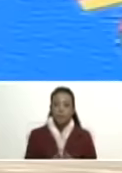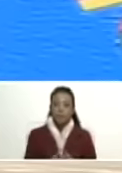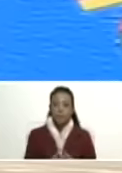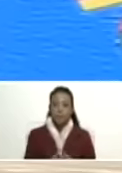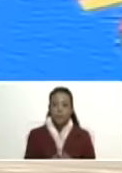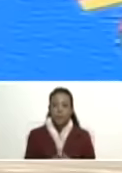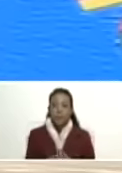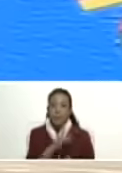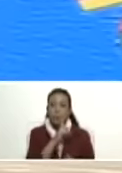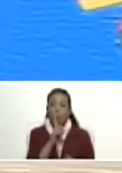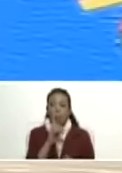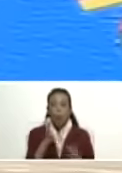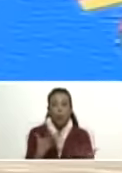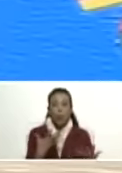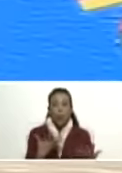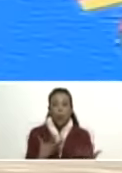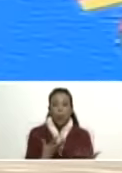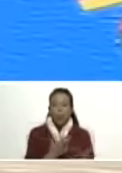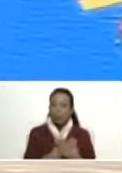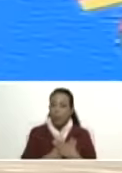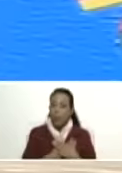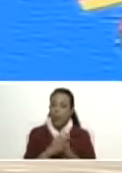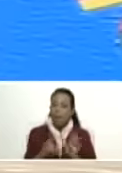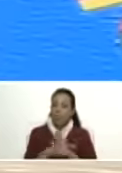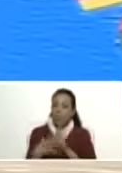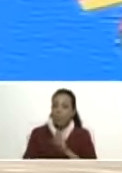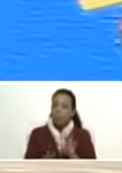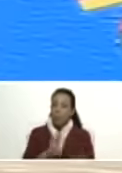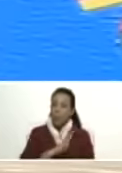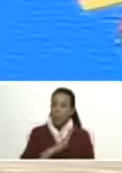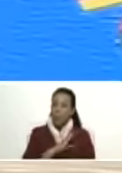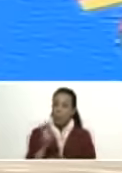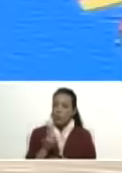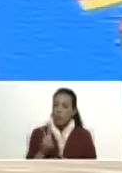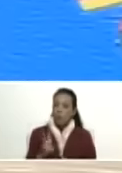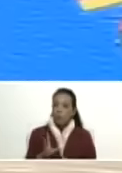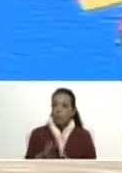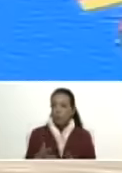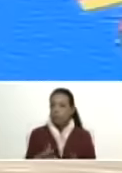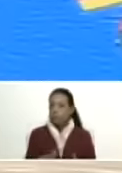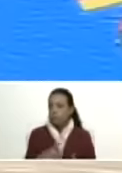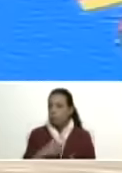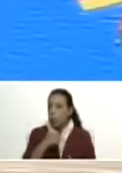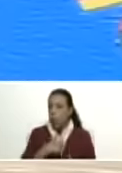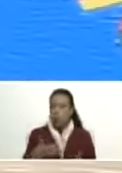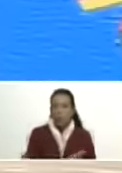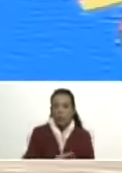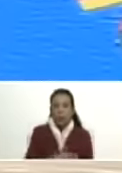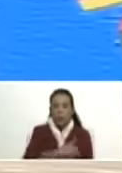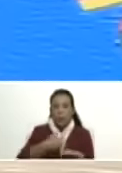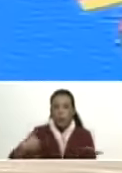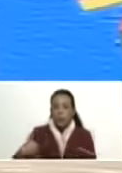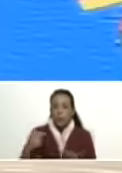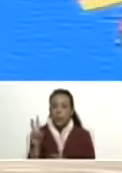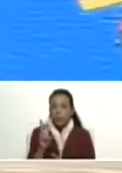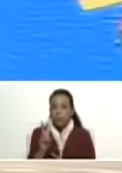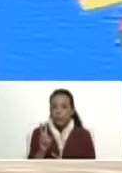que la llevamos por dentro, el amor por lo nuestro, la indignación por el saqueo de nuestra patria.